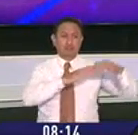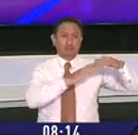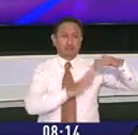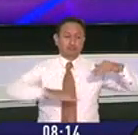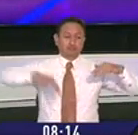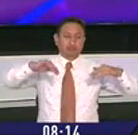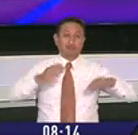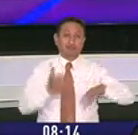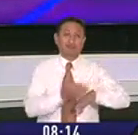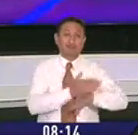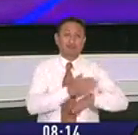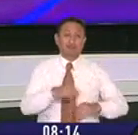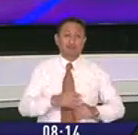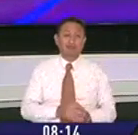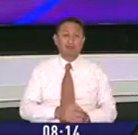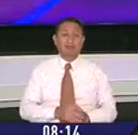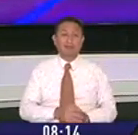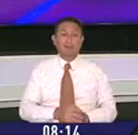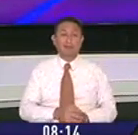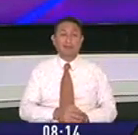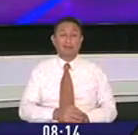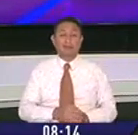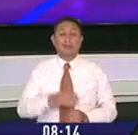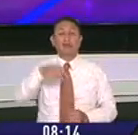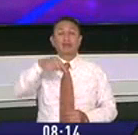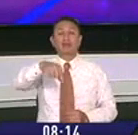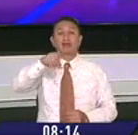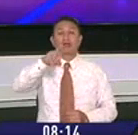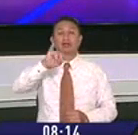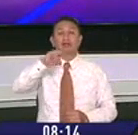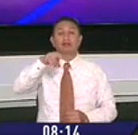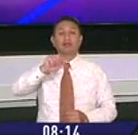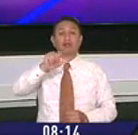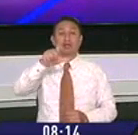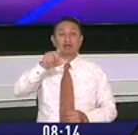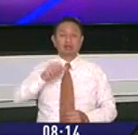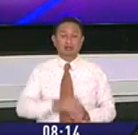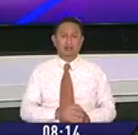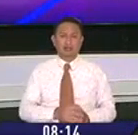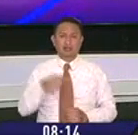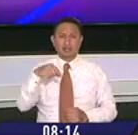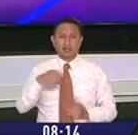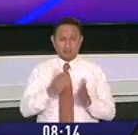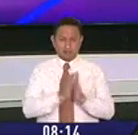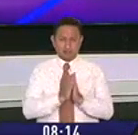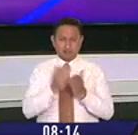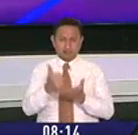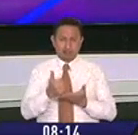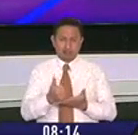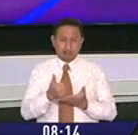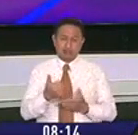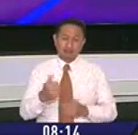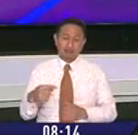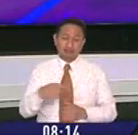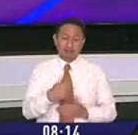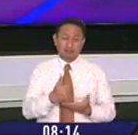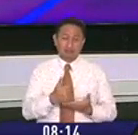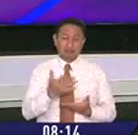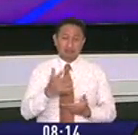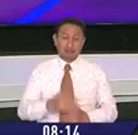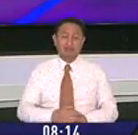hace meses sobre la calzada Yacao y Quimiag. Ellos aseguran que a pesar de sus constantes solicitudes de intervención, no han sido